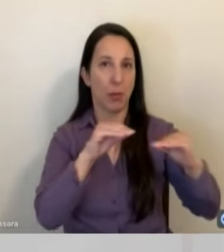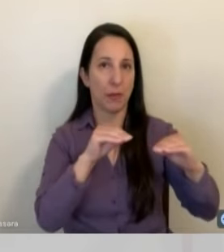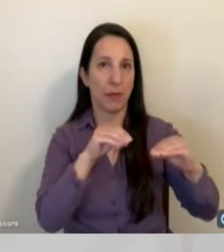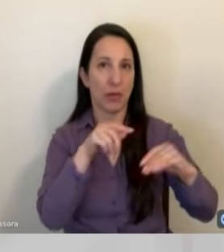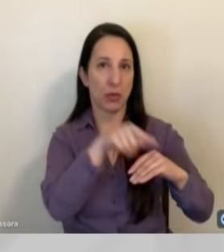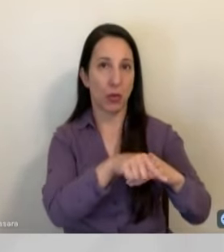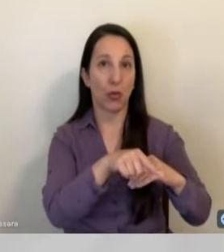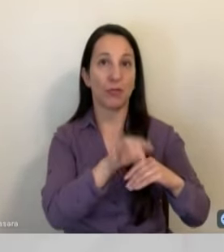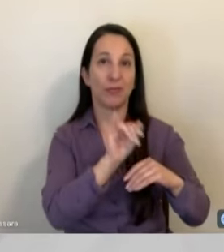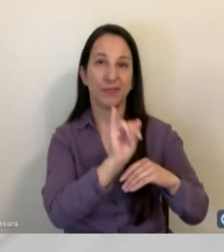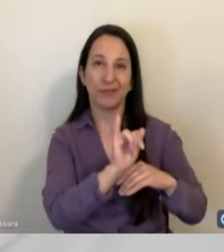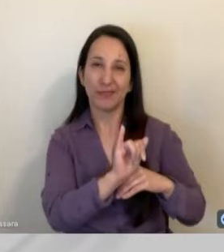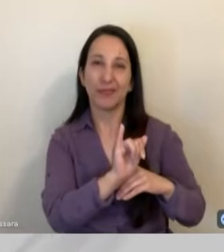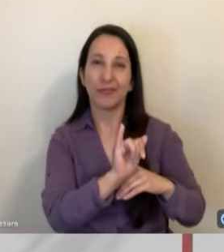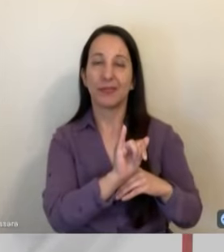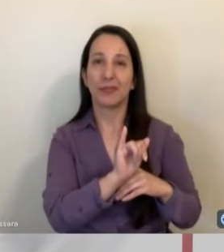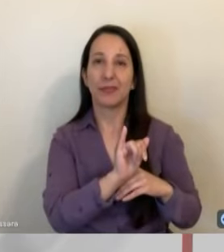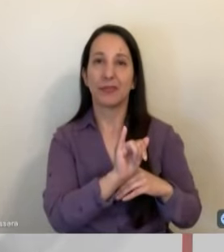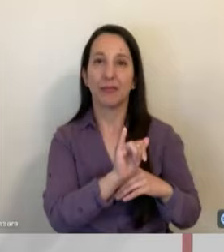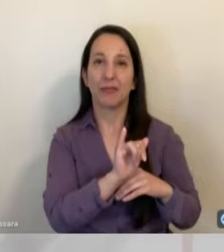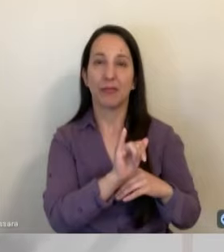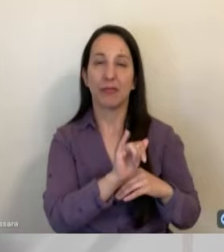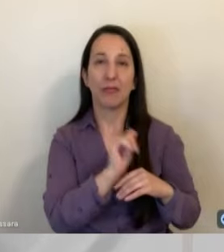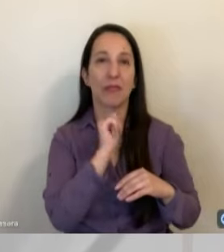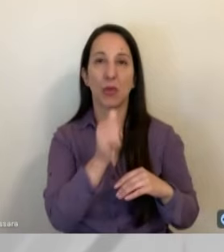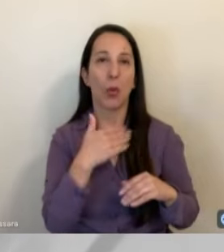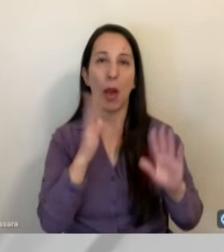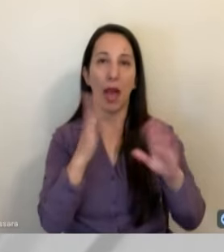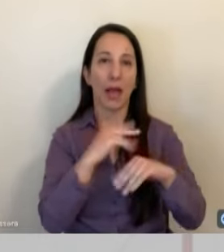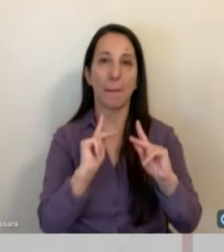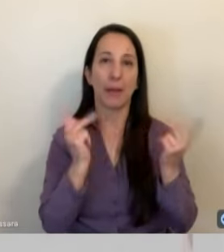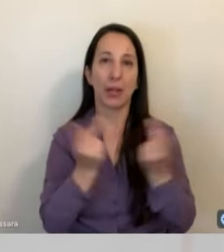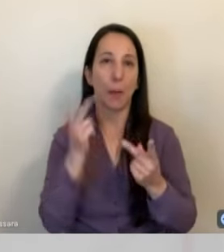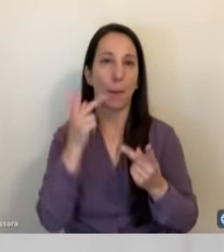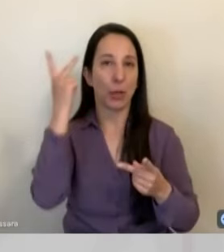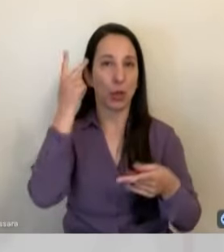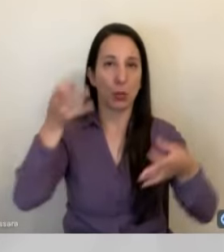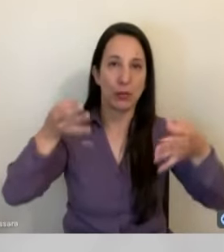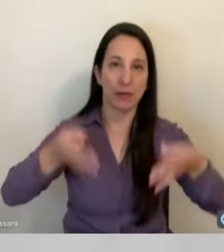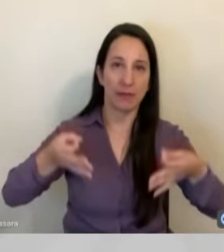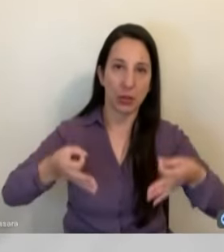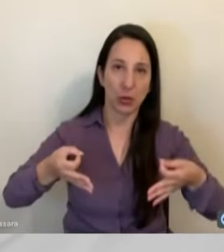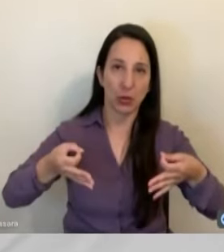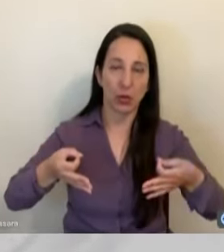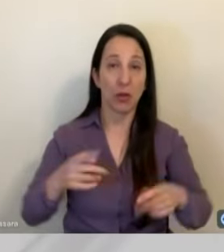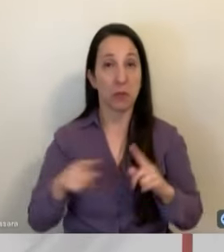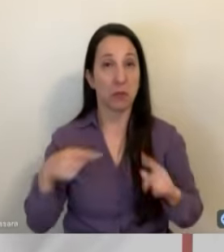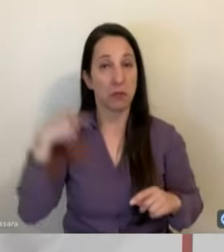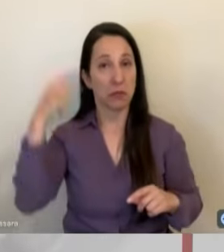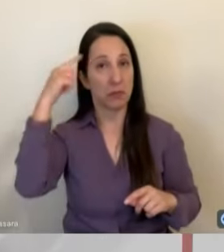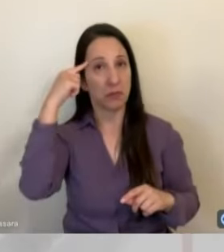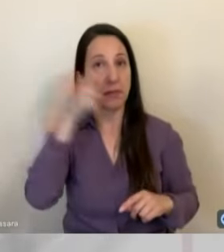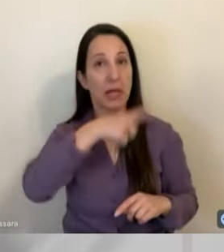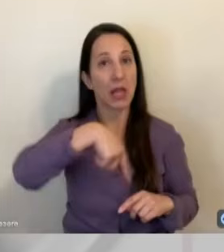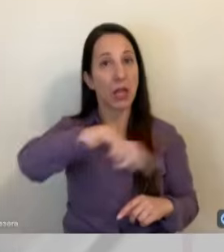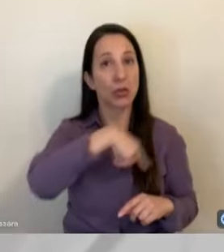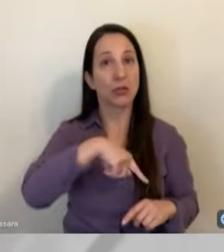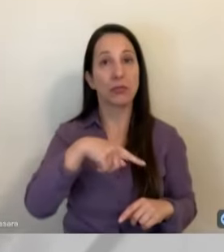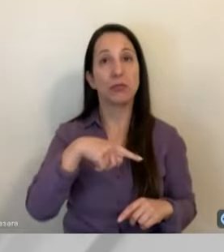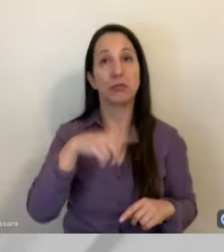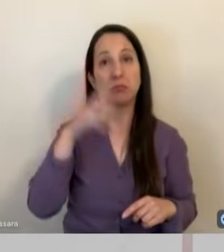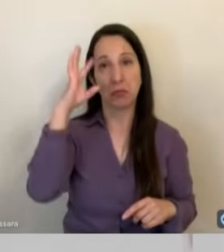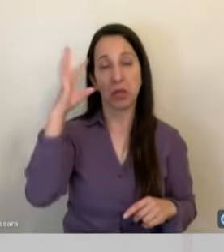tal no tiene un partido político en una línea política definida, pero supongo que ellos creen o consideran que